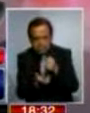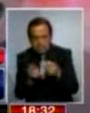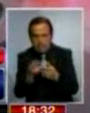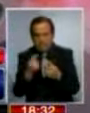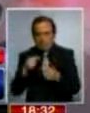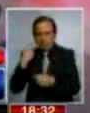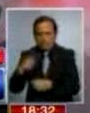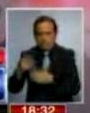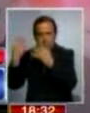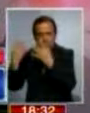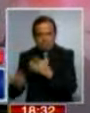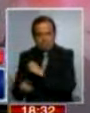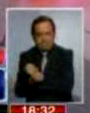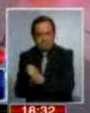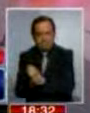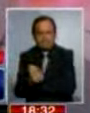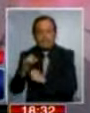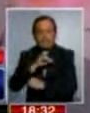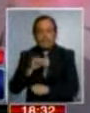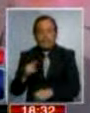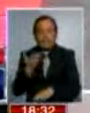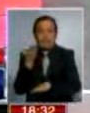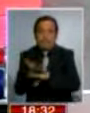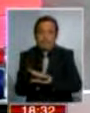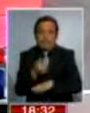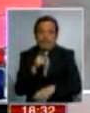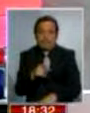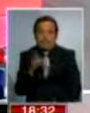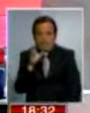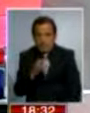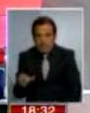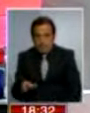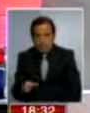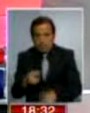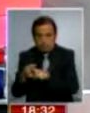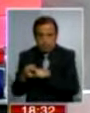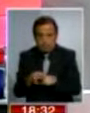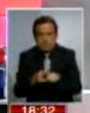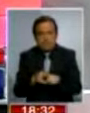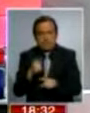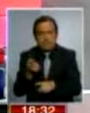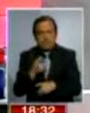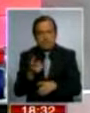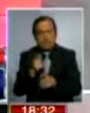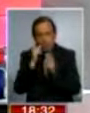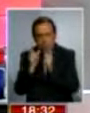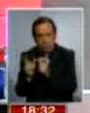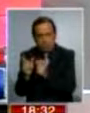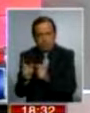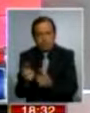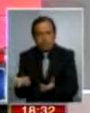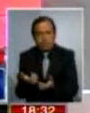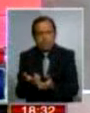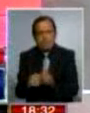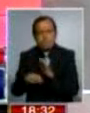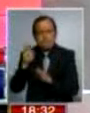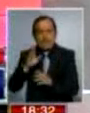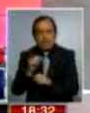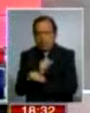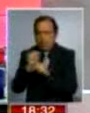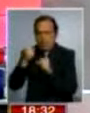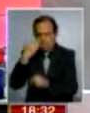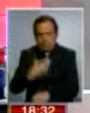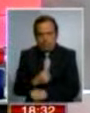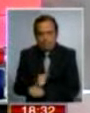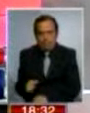sistema penitenciario. Y después le estamos pidiendo a las personas que la sociedad misma le pide que hagan la función de vigilancia y control, que haga más allá de sus capacidades